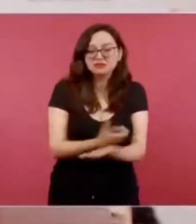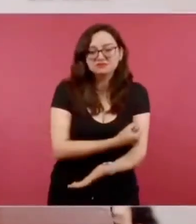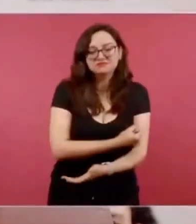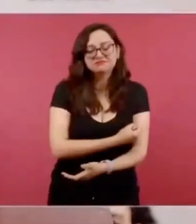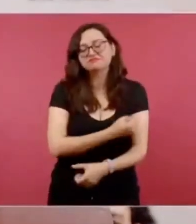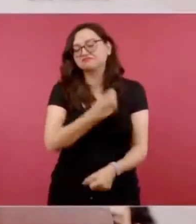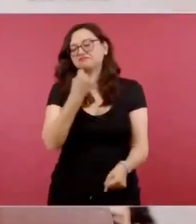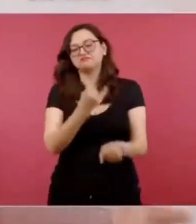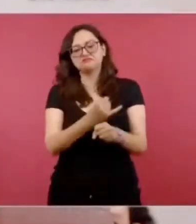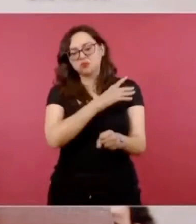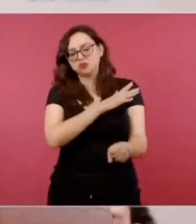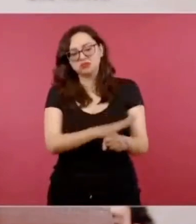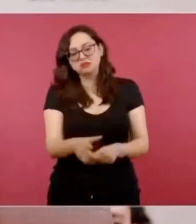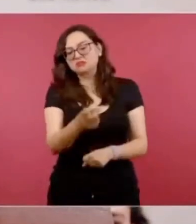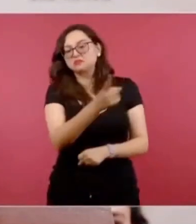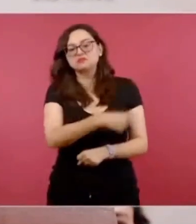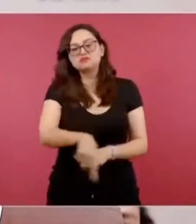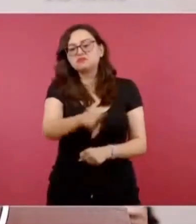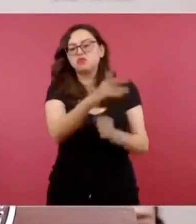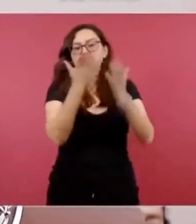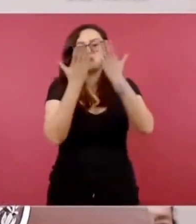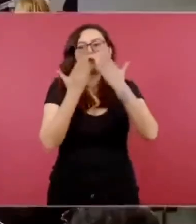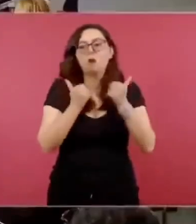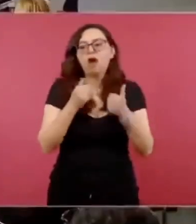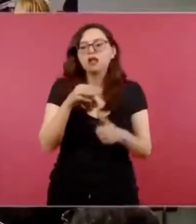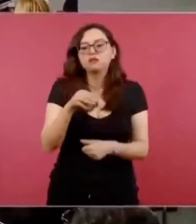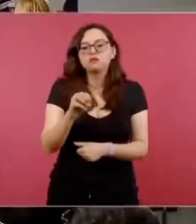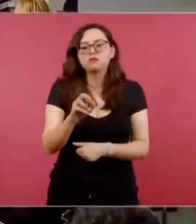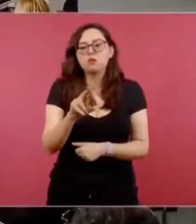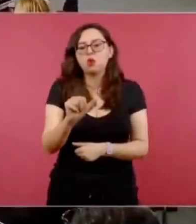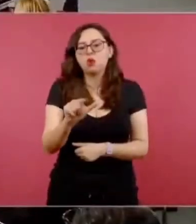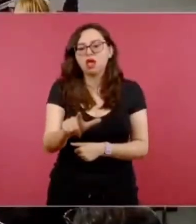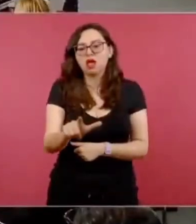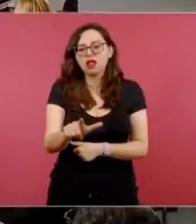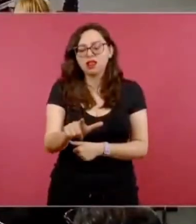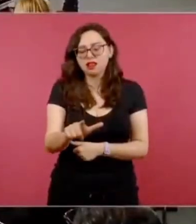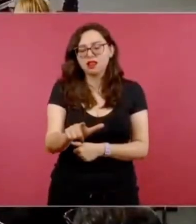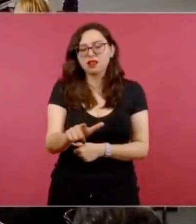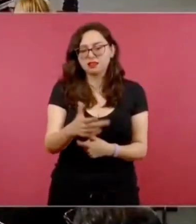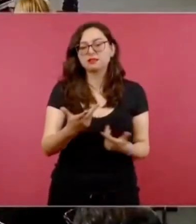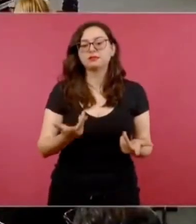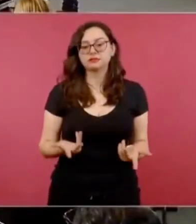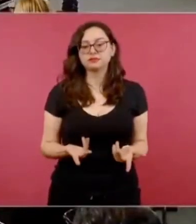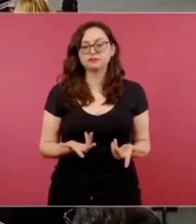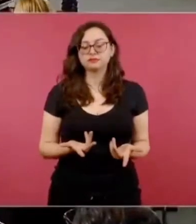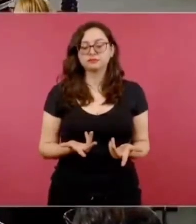qué? Bueno, porque cuando ya los conservadores